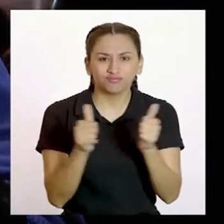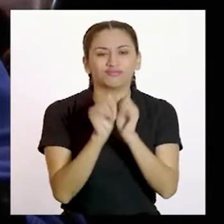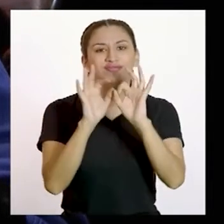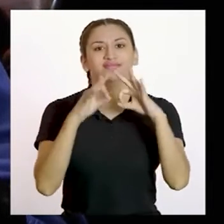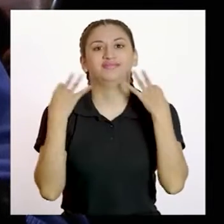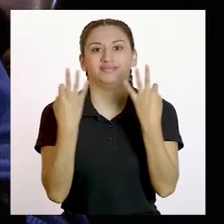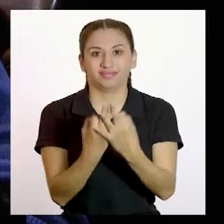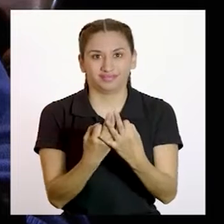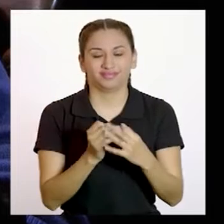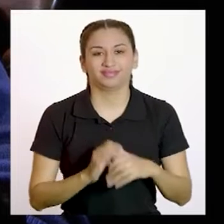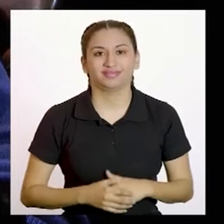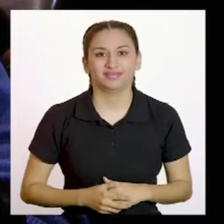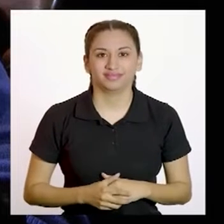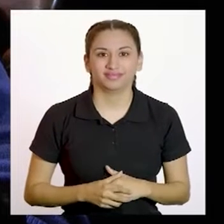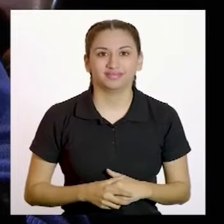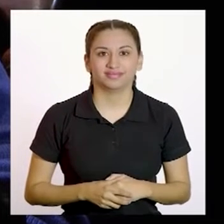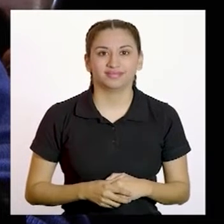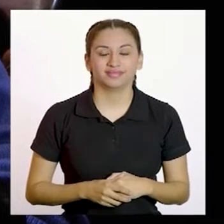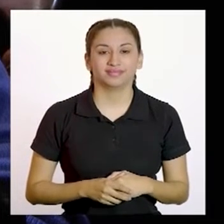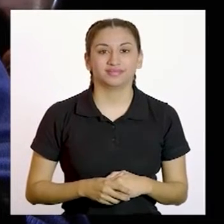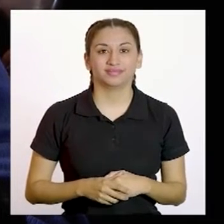también junto a sus familiares.